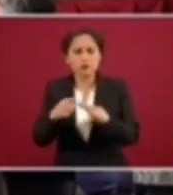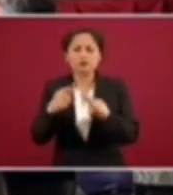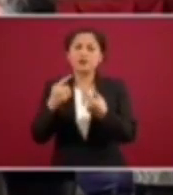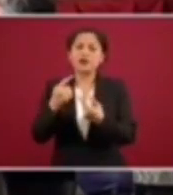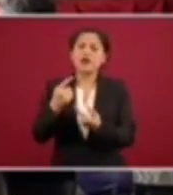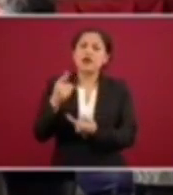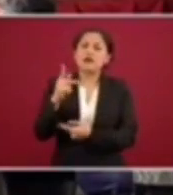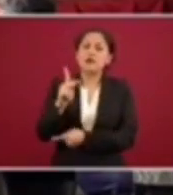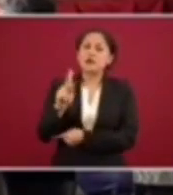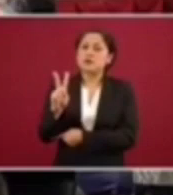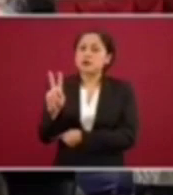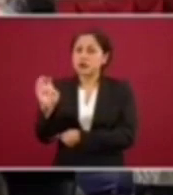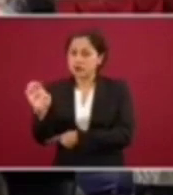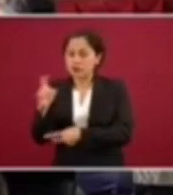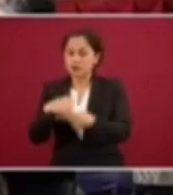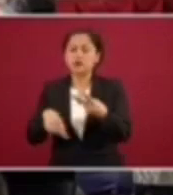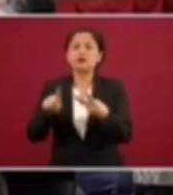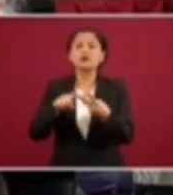el PT,